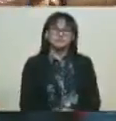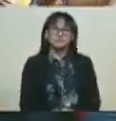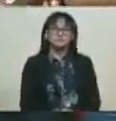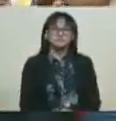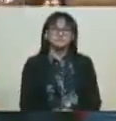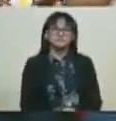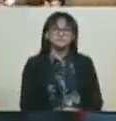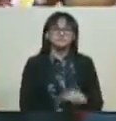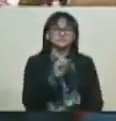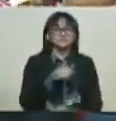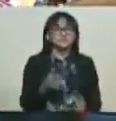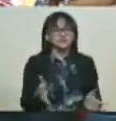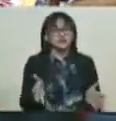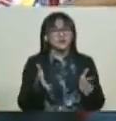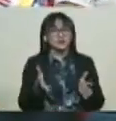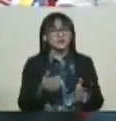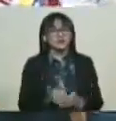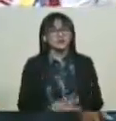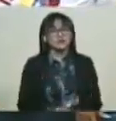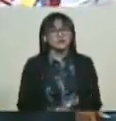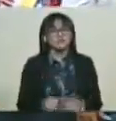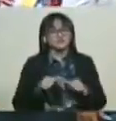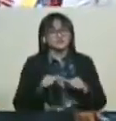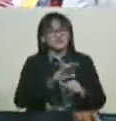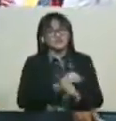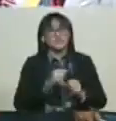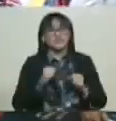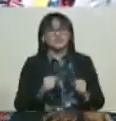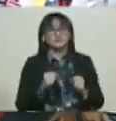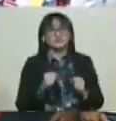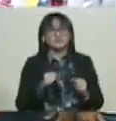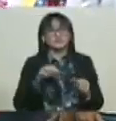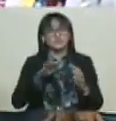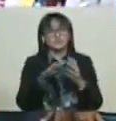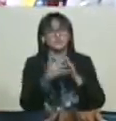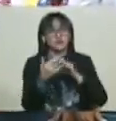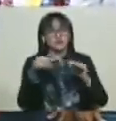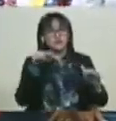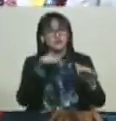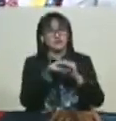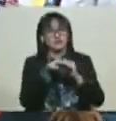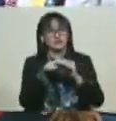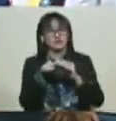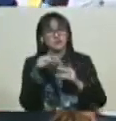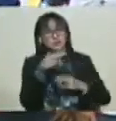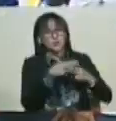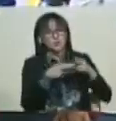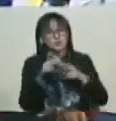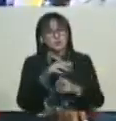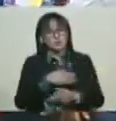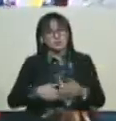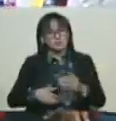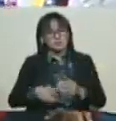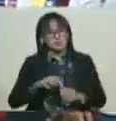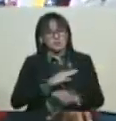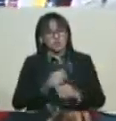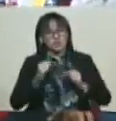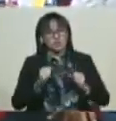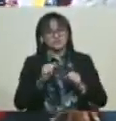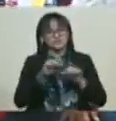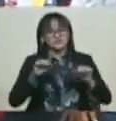vamos a ganar para seguir fortaleciendo barrio adentro y construir un poderoso sistema de salud